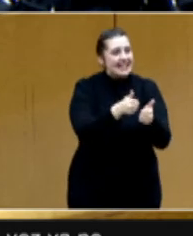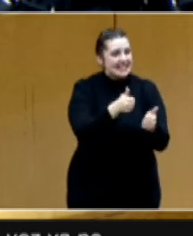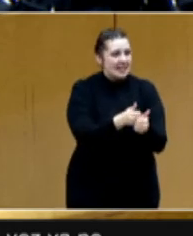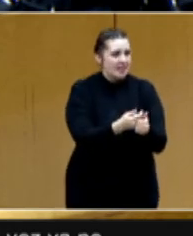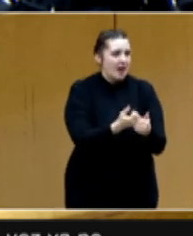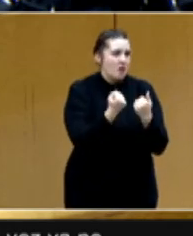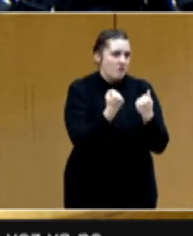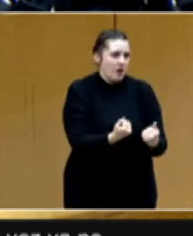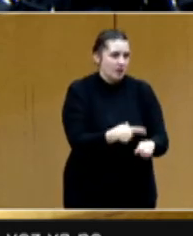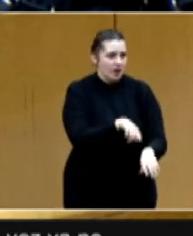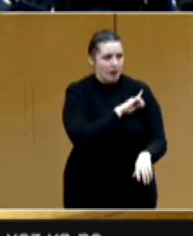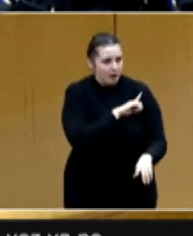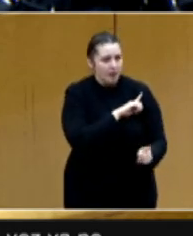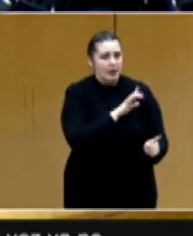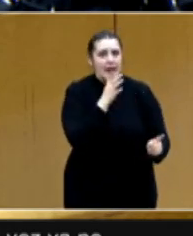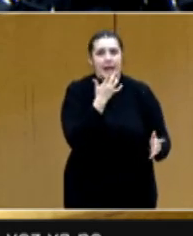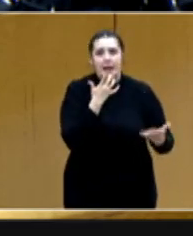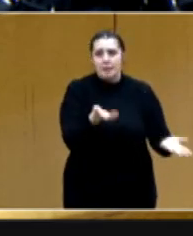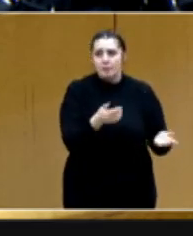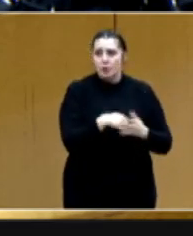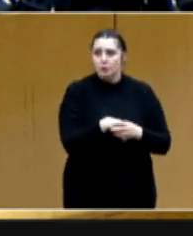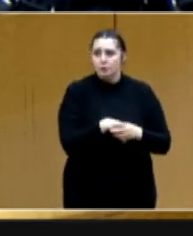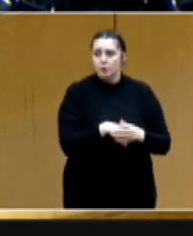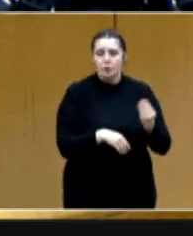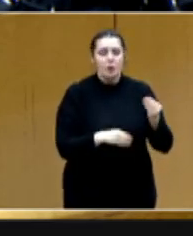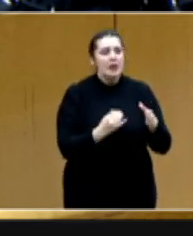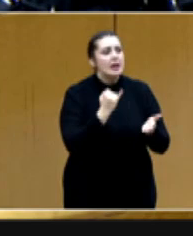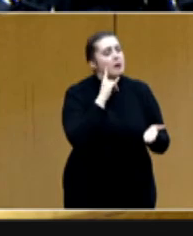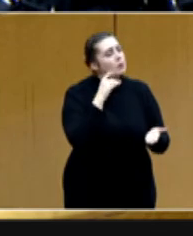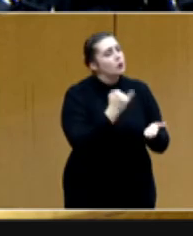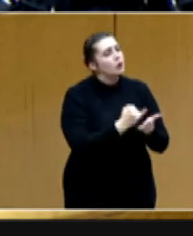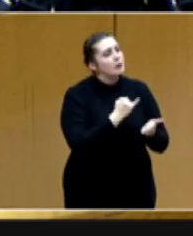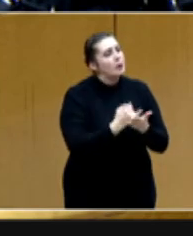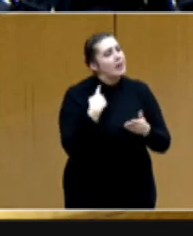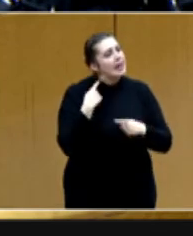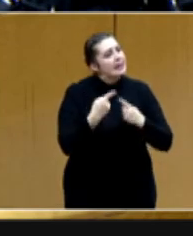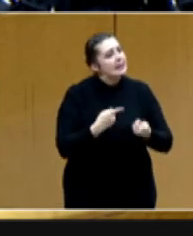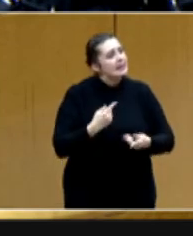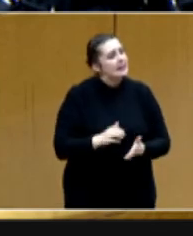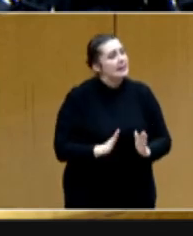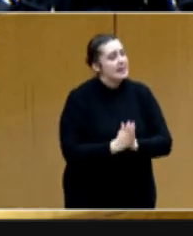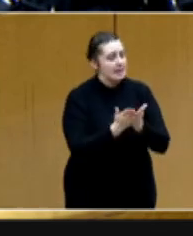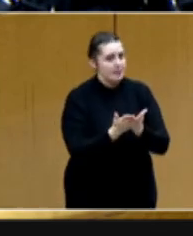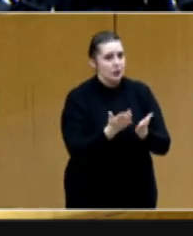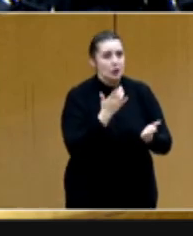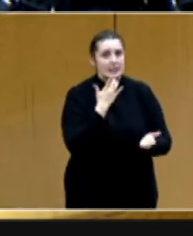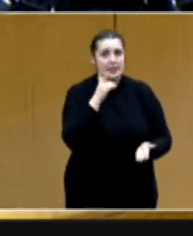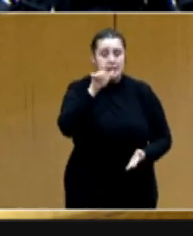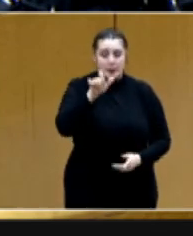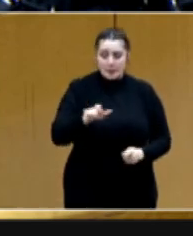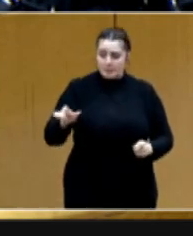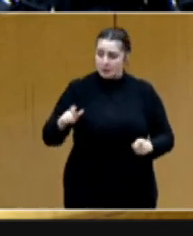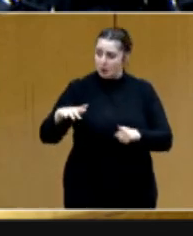por citar solamente una hay un prototipo de Testamento y para la persona que carece de toda red de apoyo